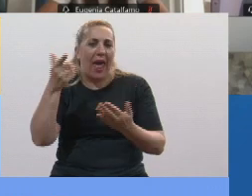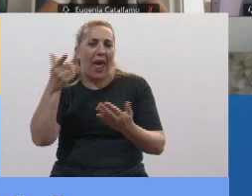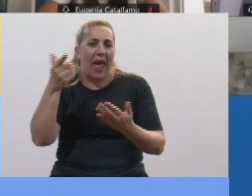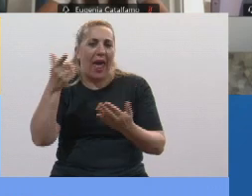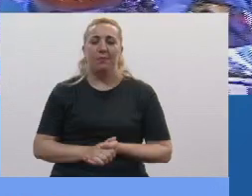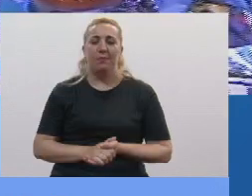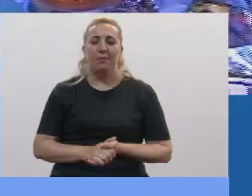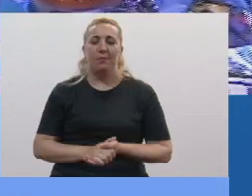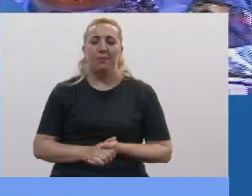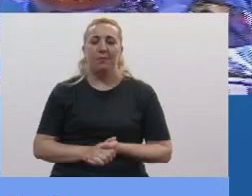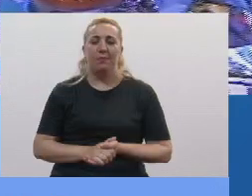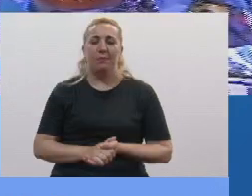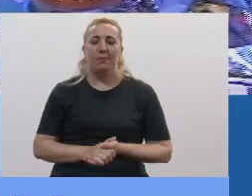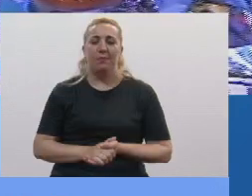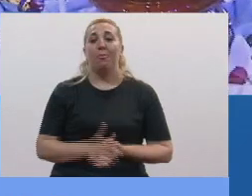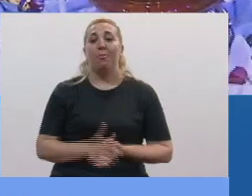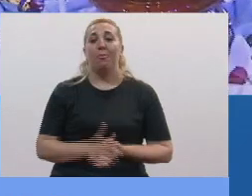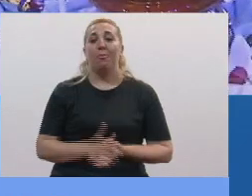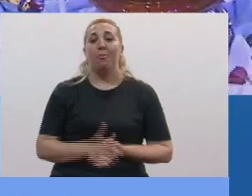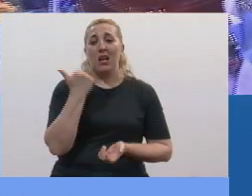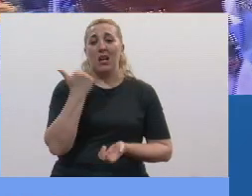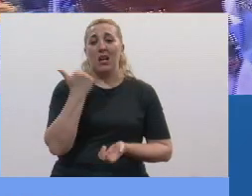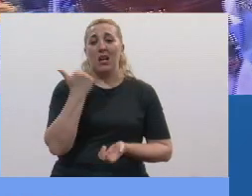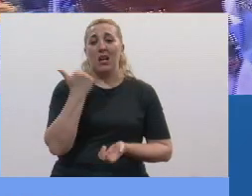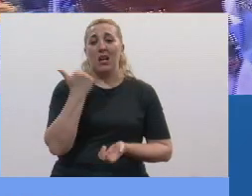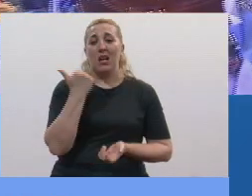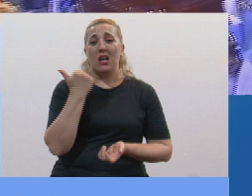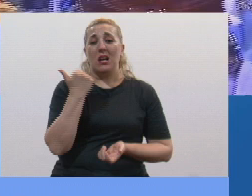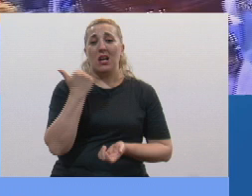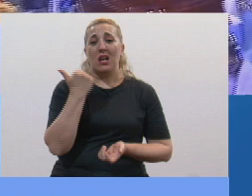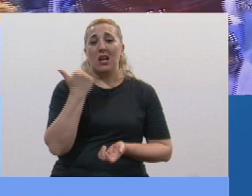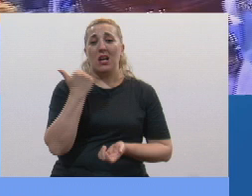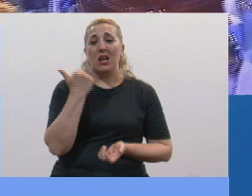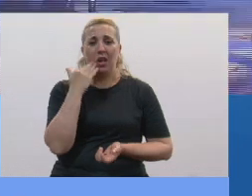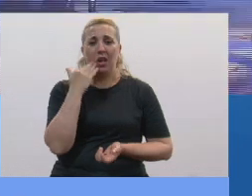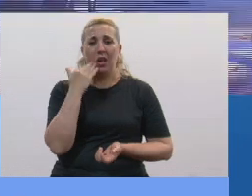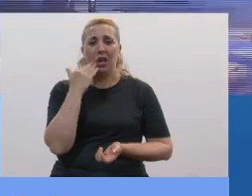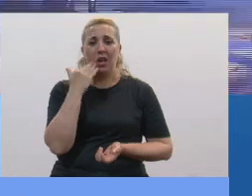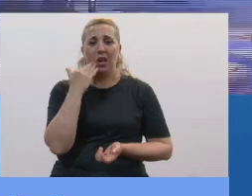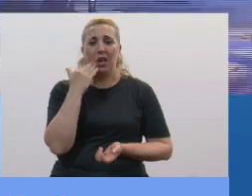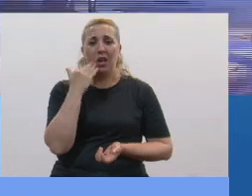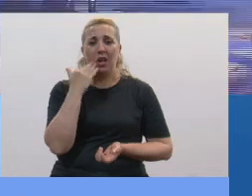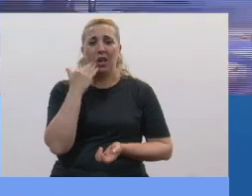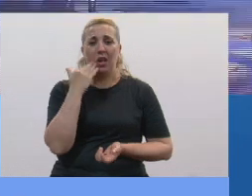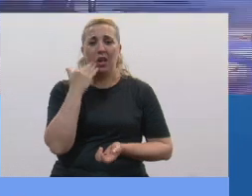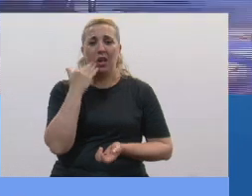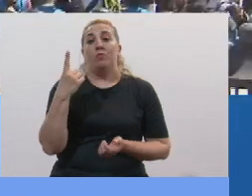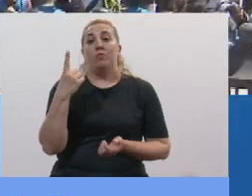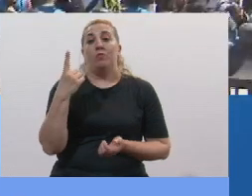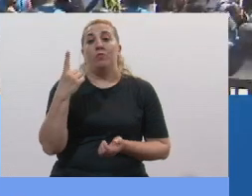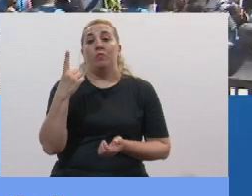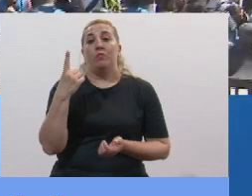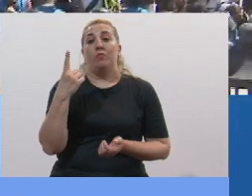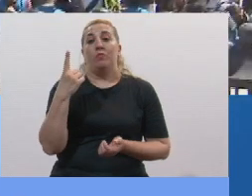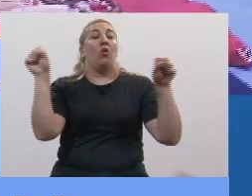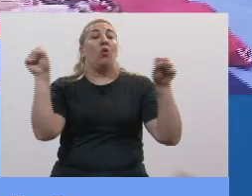Maradona. Ayer a la tarde, a pocos minutos de enterarnos los argentinos